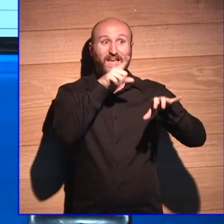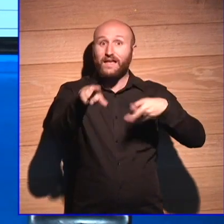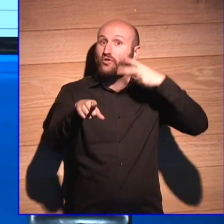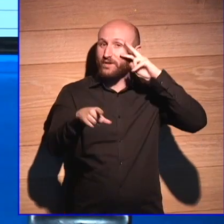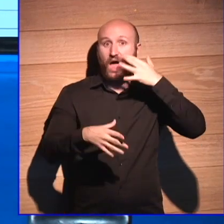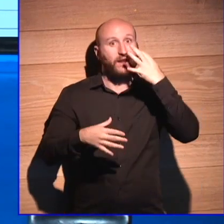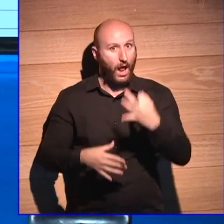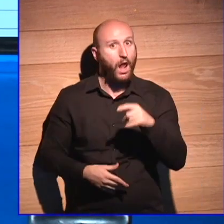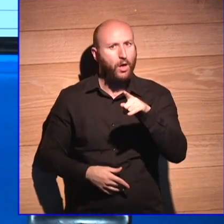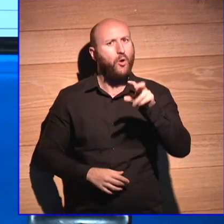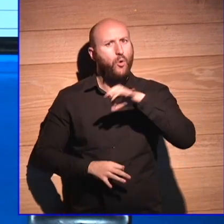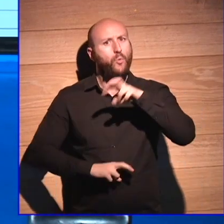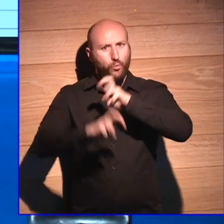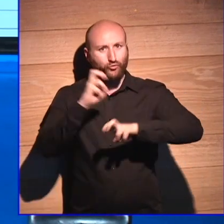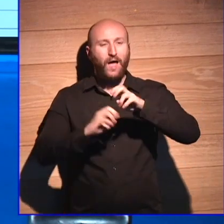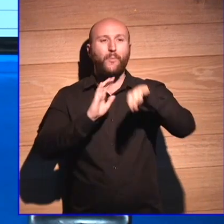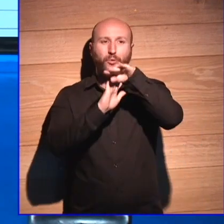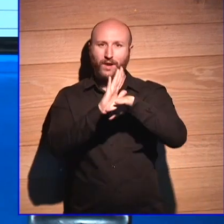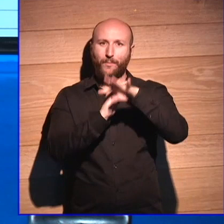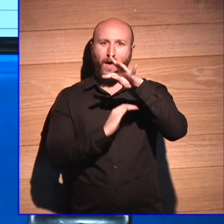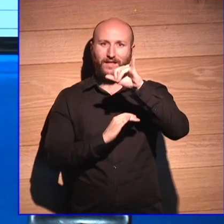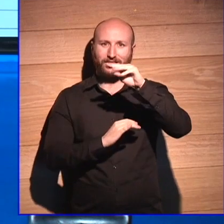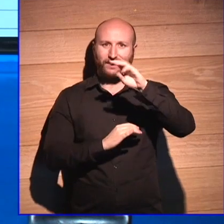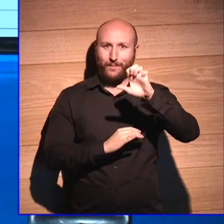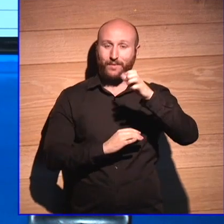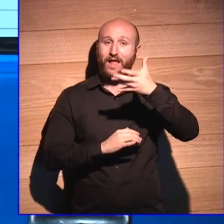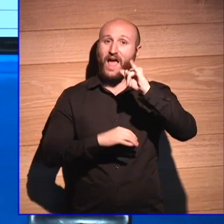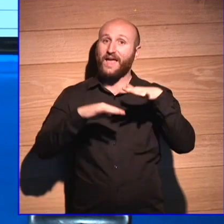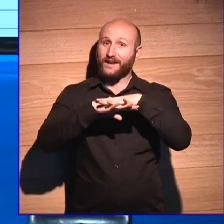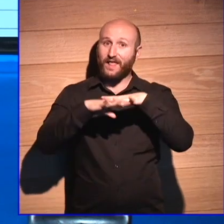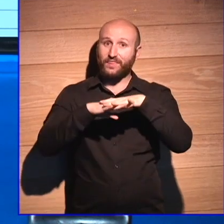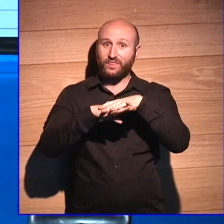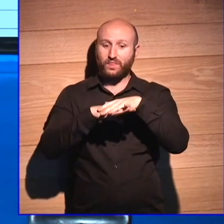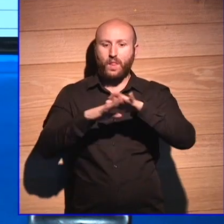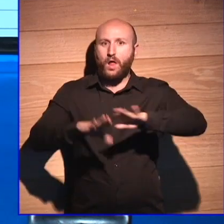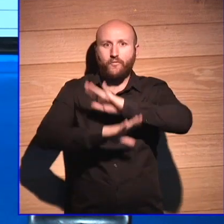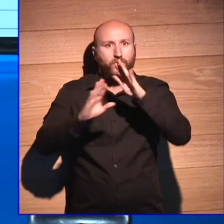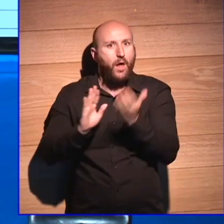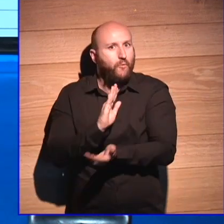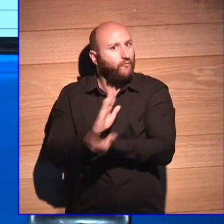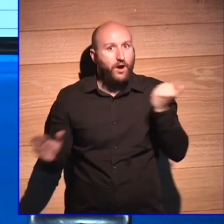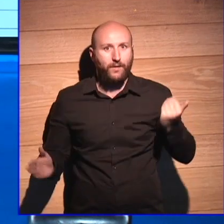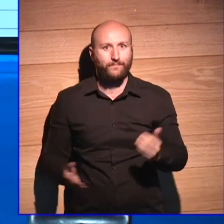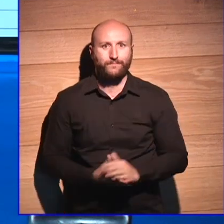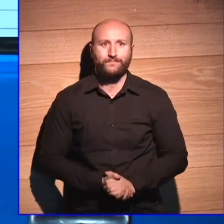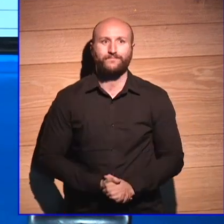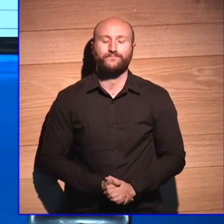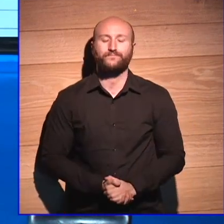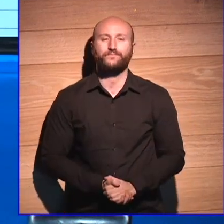La podéis buscar, este programa TAI, y está en la red, que lo tuvieron que retirar.